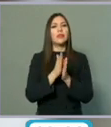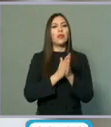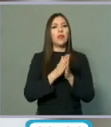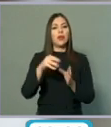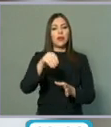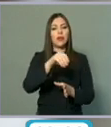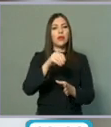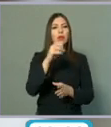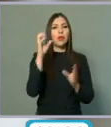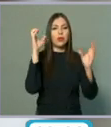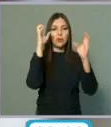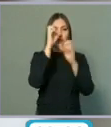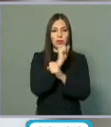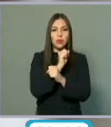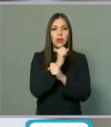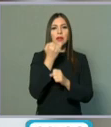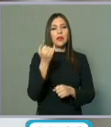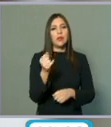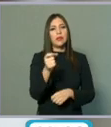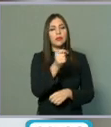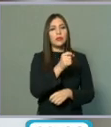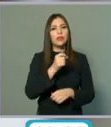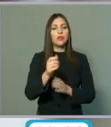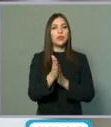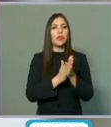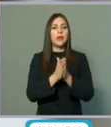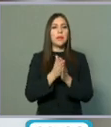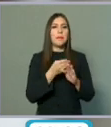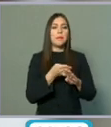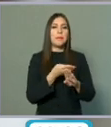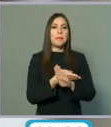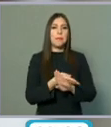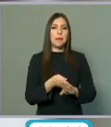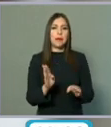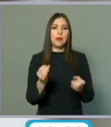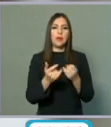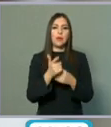oscuro al gusto y también chispas de chocolate